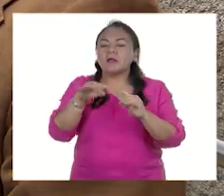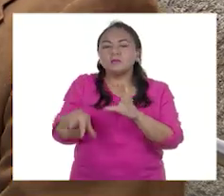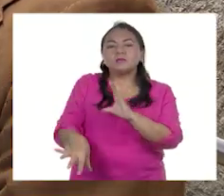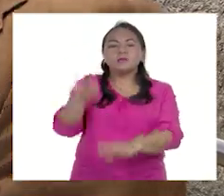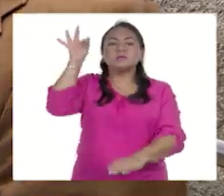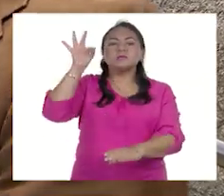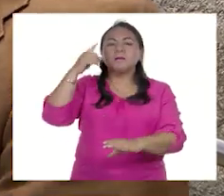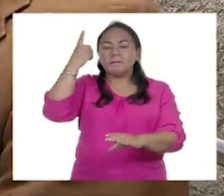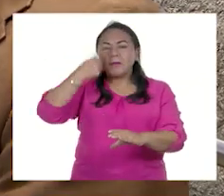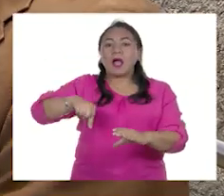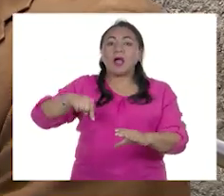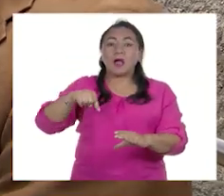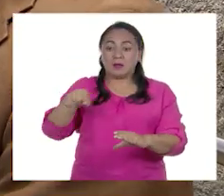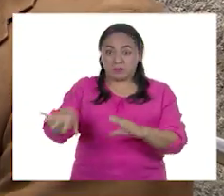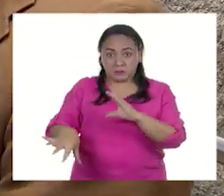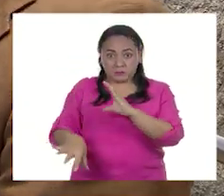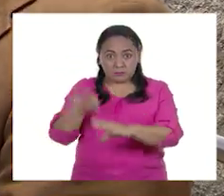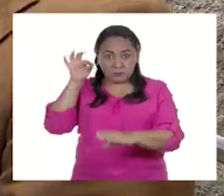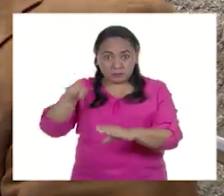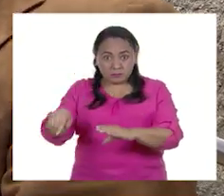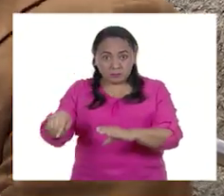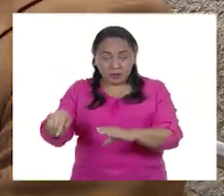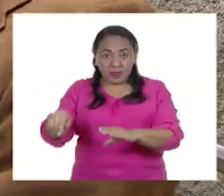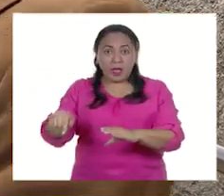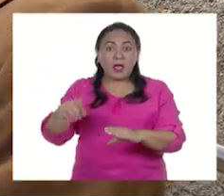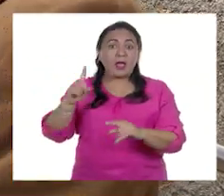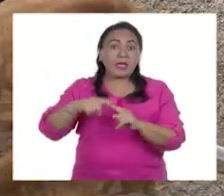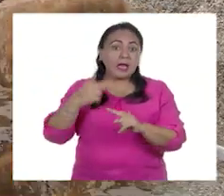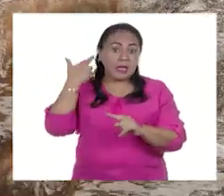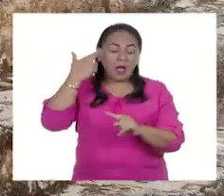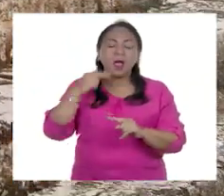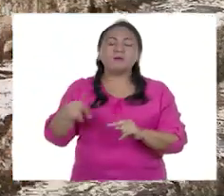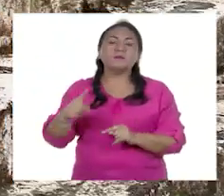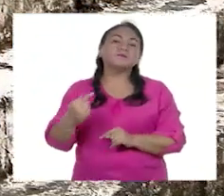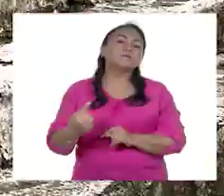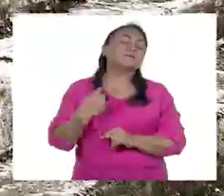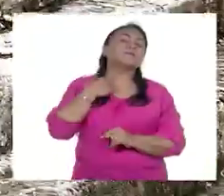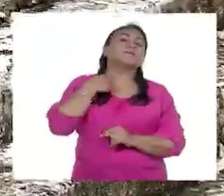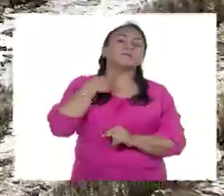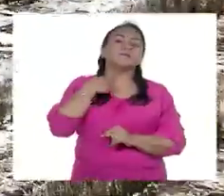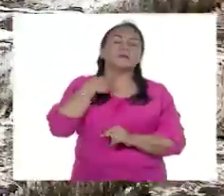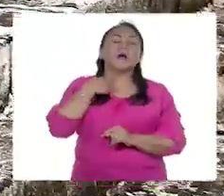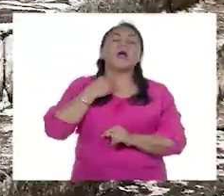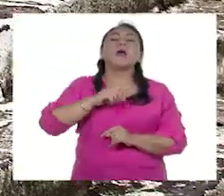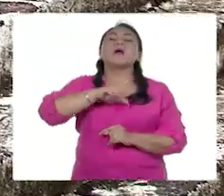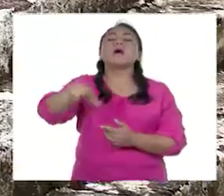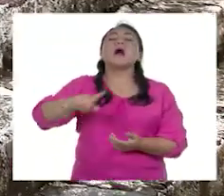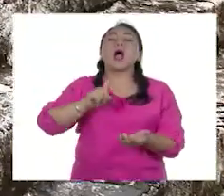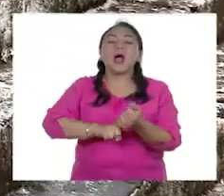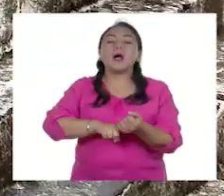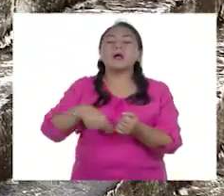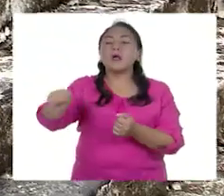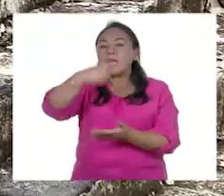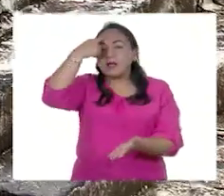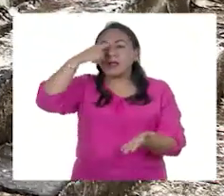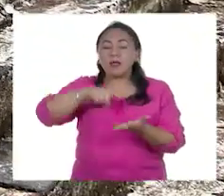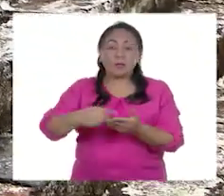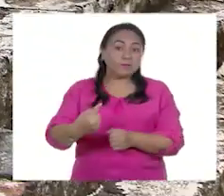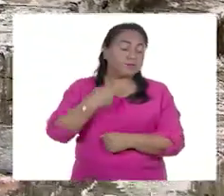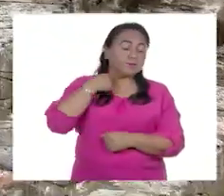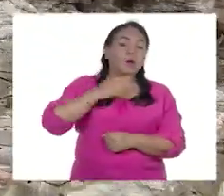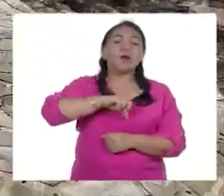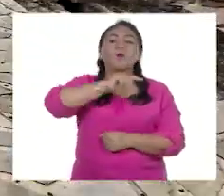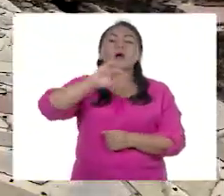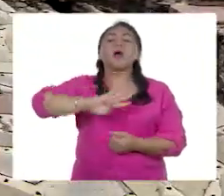mexicas moría como ser humano para renacer convertido en un ser divino. Si te fijas, hay 2 cabezas